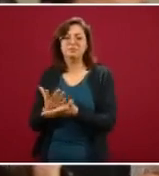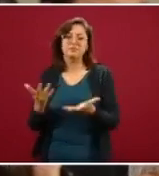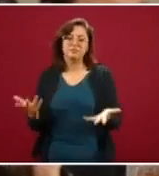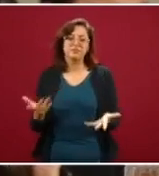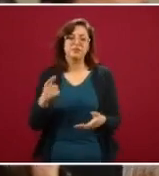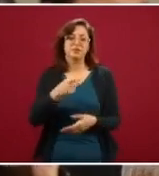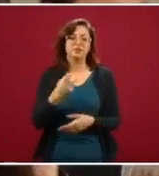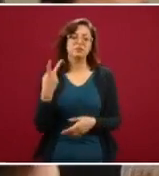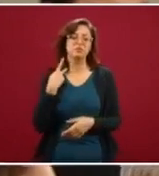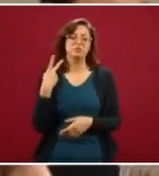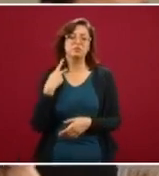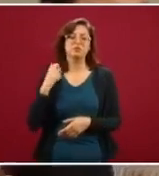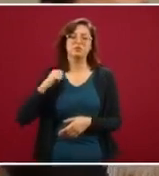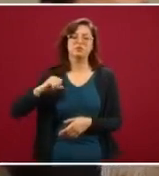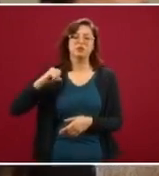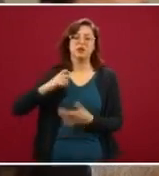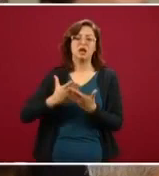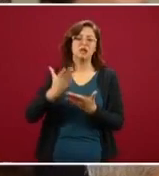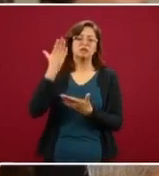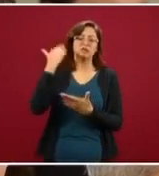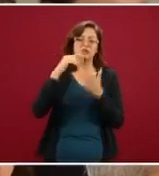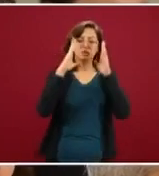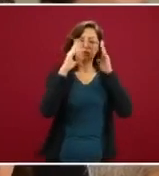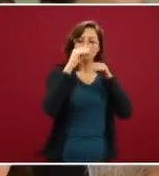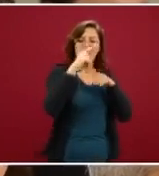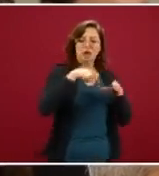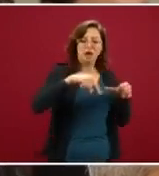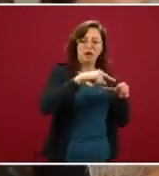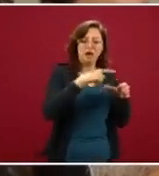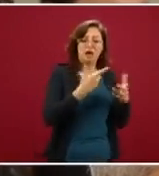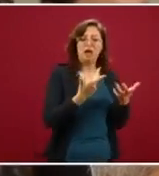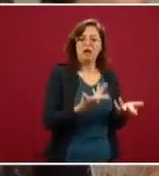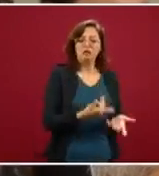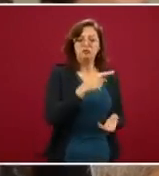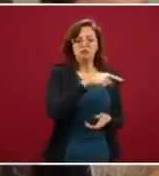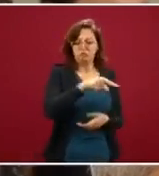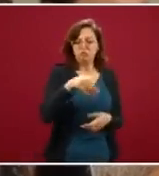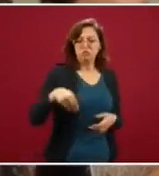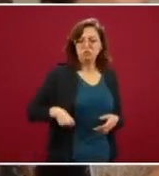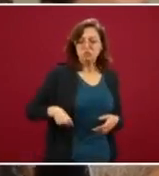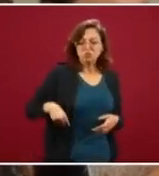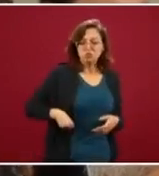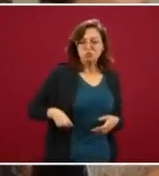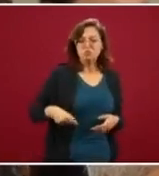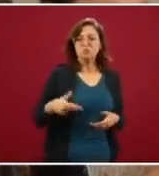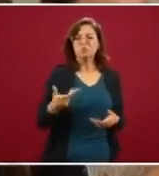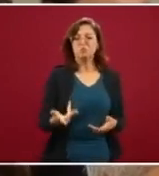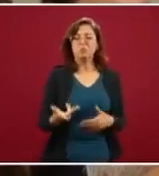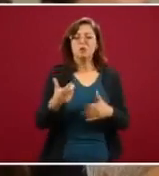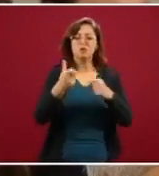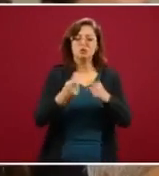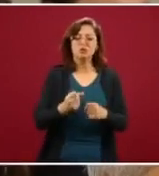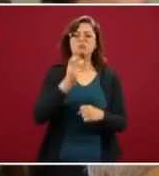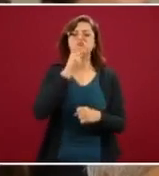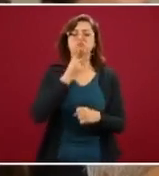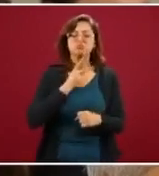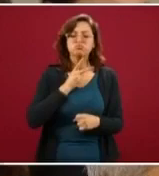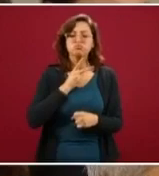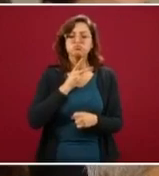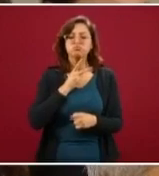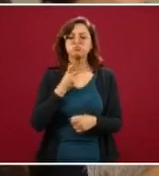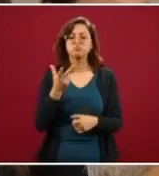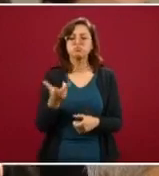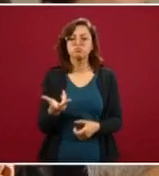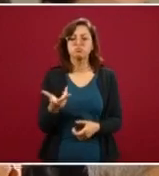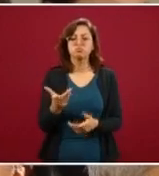conservadora de finanzas públicas podemos paliar, y gracias a la estructura de seguros de petróleos para la baja de los